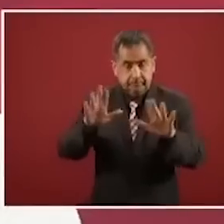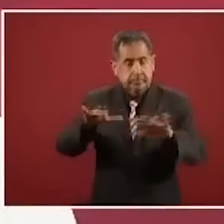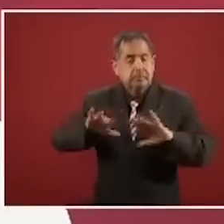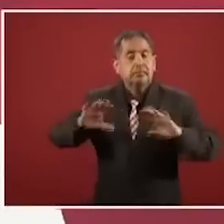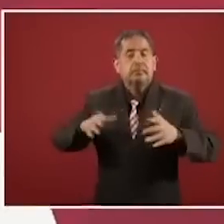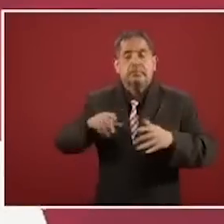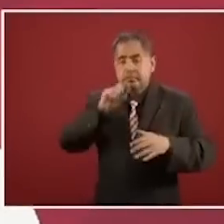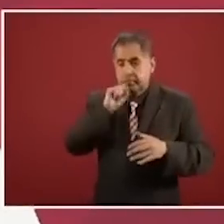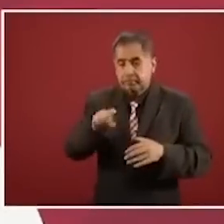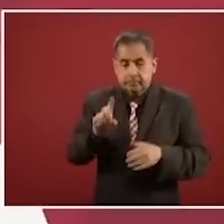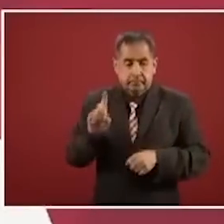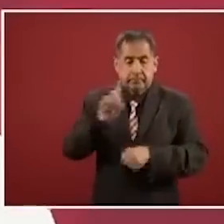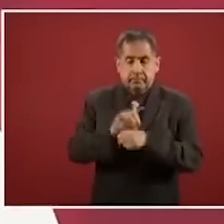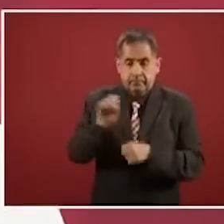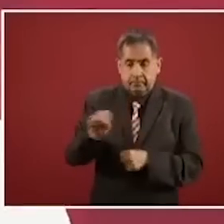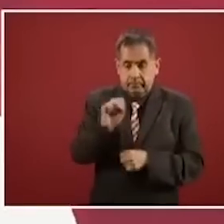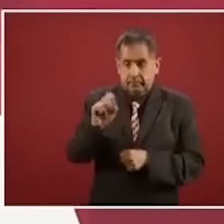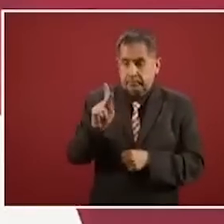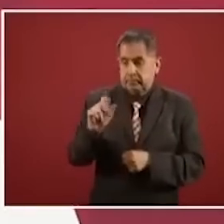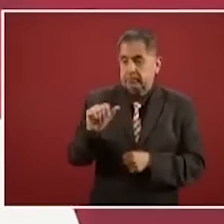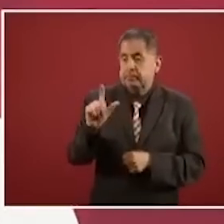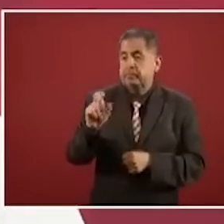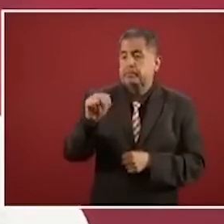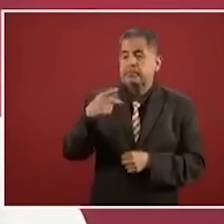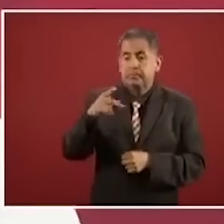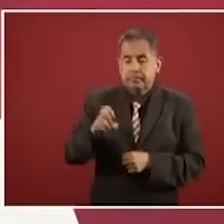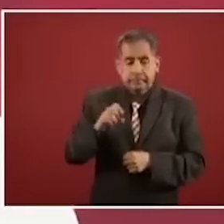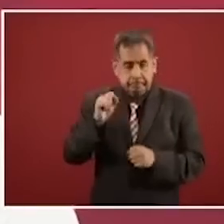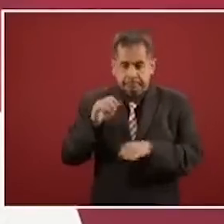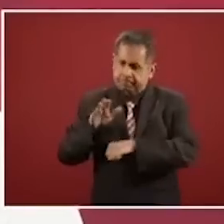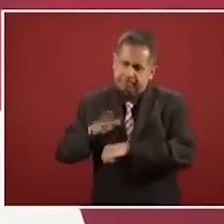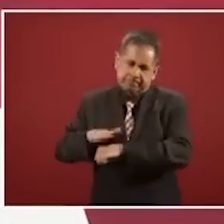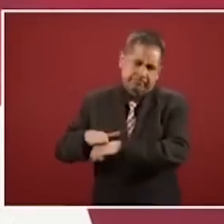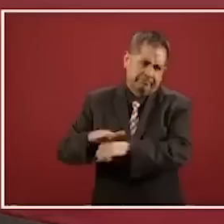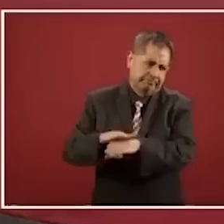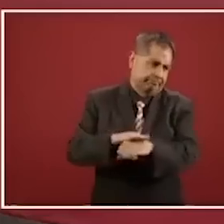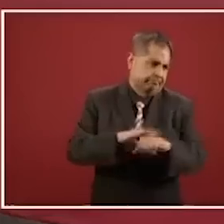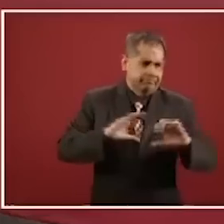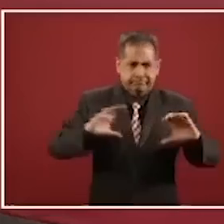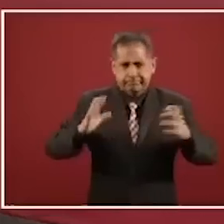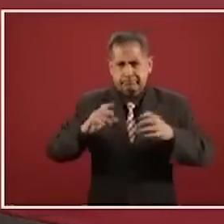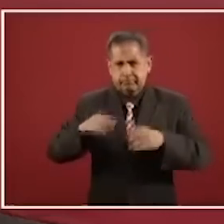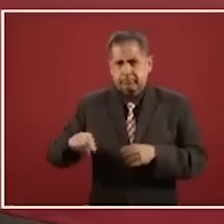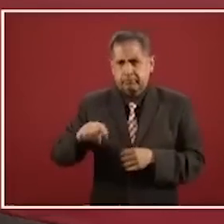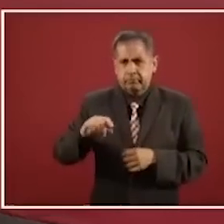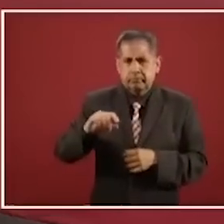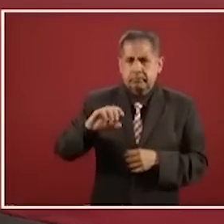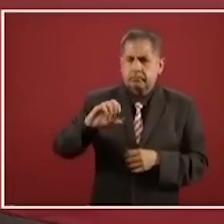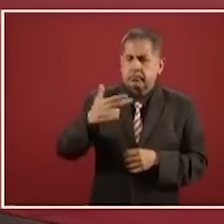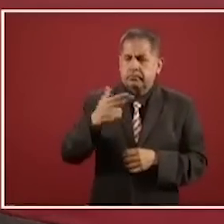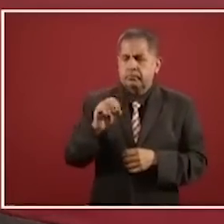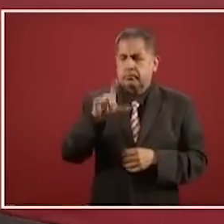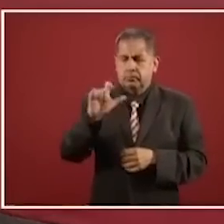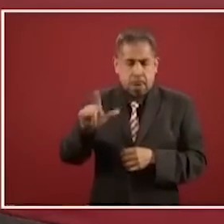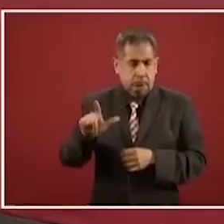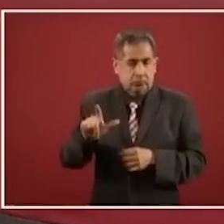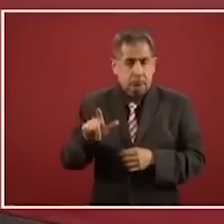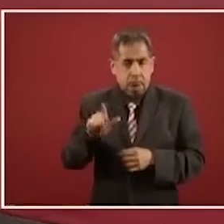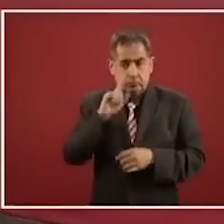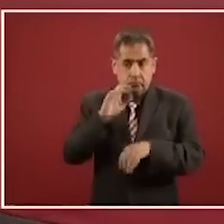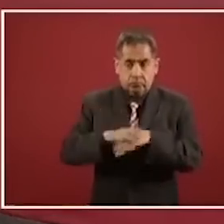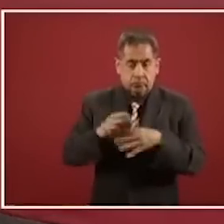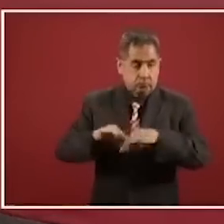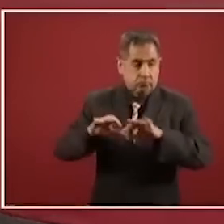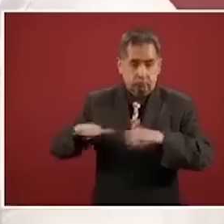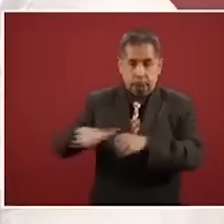celebró el día sábado en Palenque, donde se convocaron a las comunidades choles, fundamentalmente es el